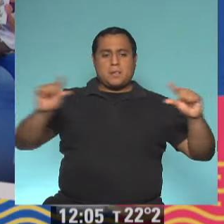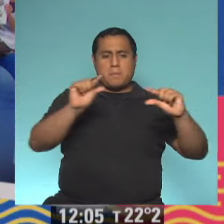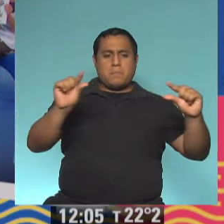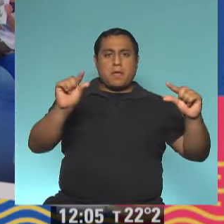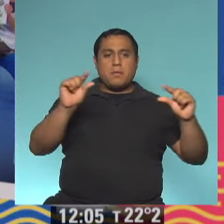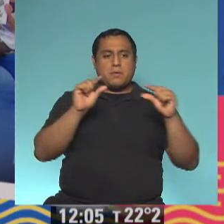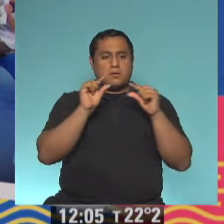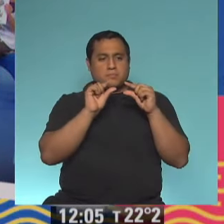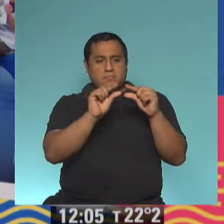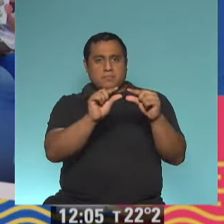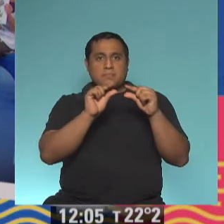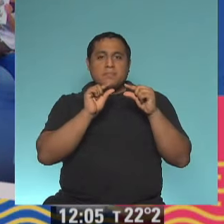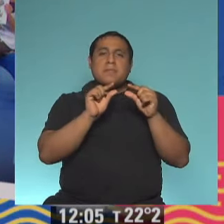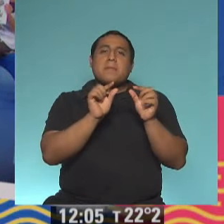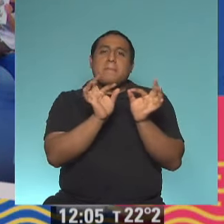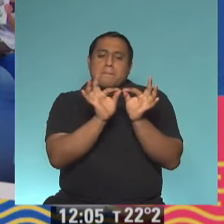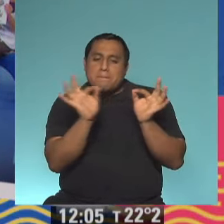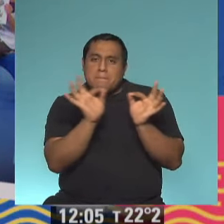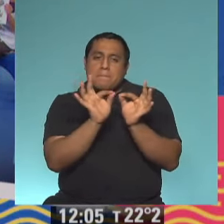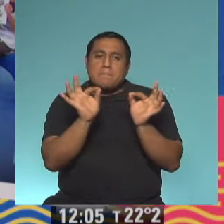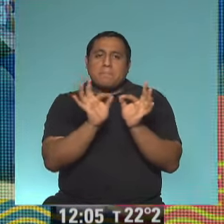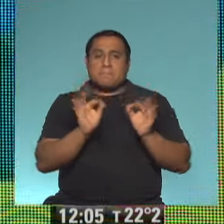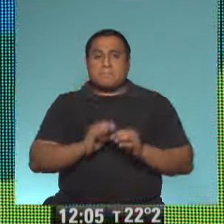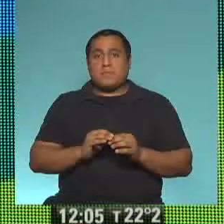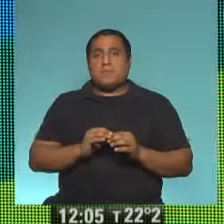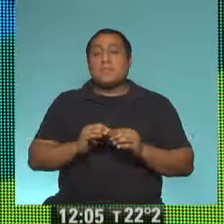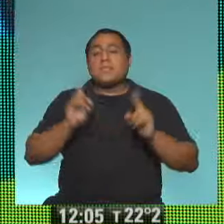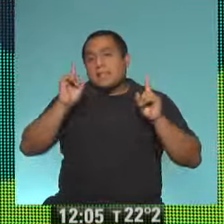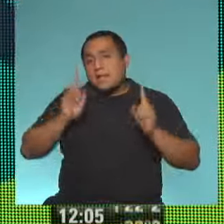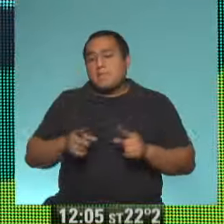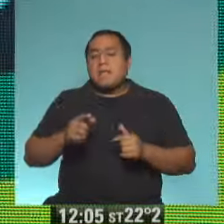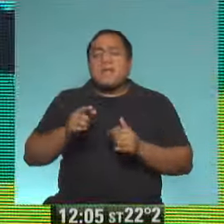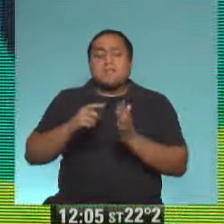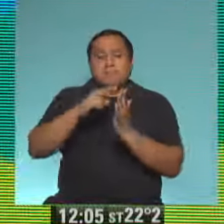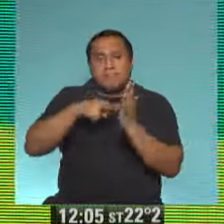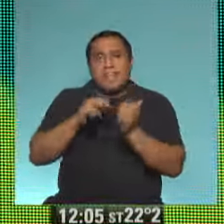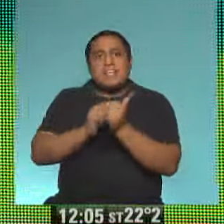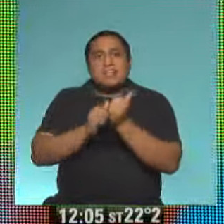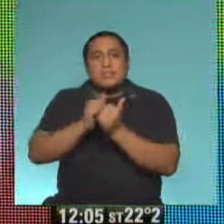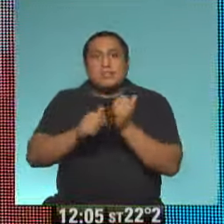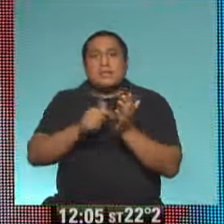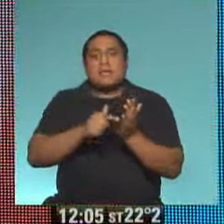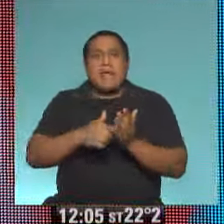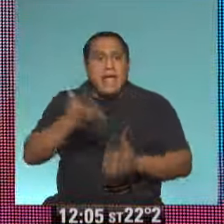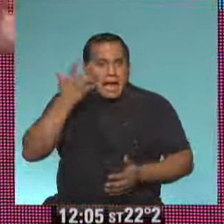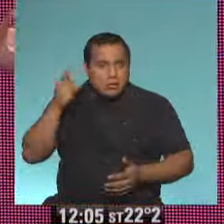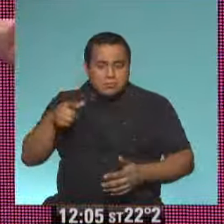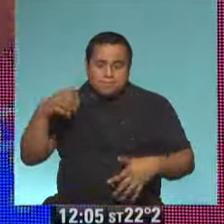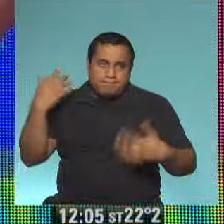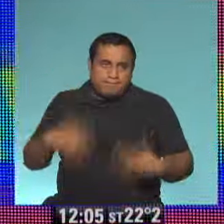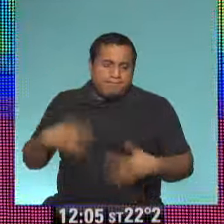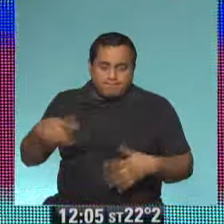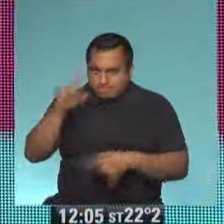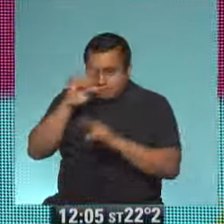el tamaño real de estos animalitos. Sí, entonces, y también estuvimos leyendo esta historia de mi gatito es el más bestia. Que, ¿qué le pasaba a